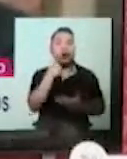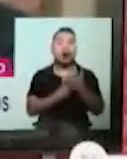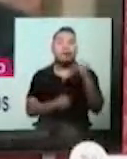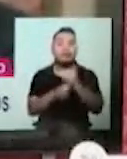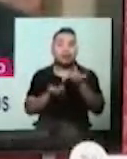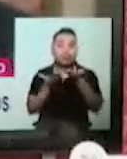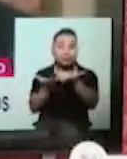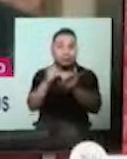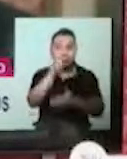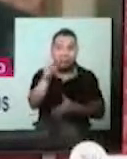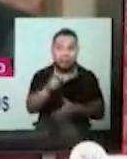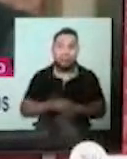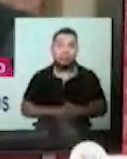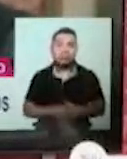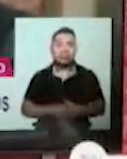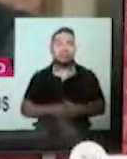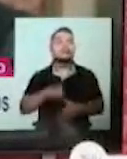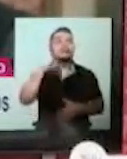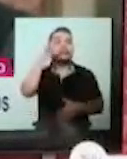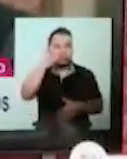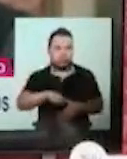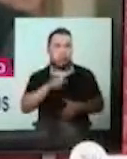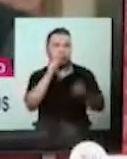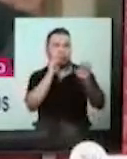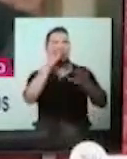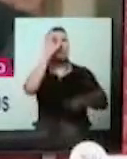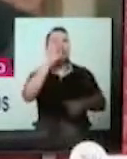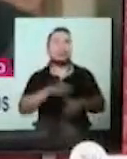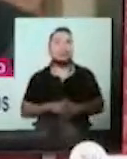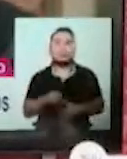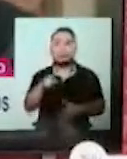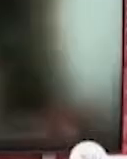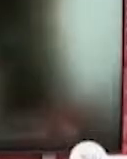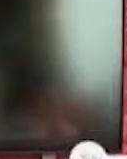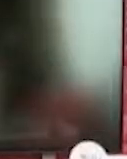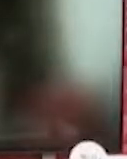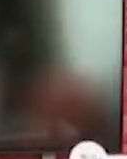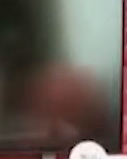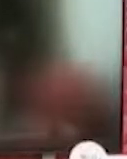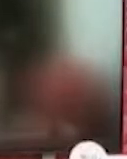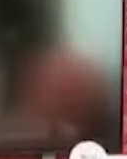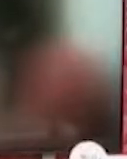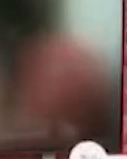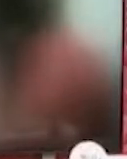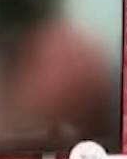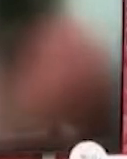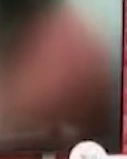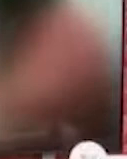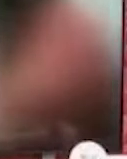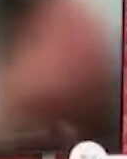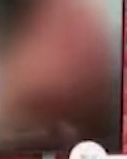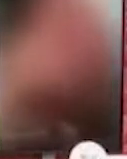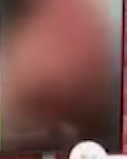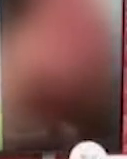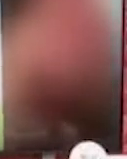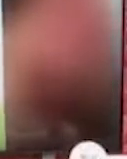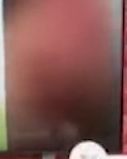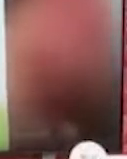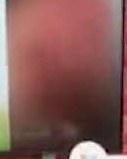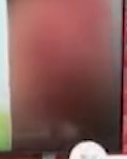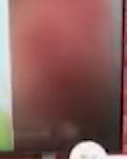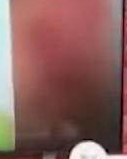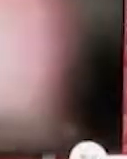criterio que de todas maneras tiene que estar presente. La segunda es la